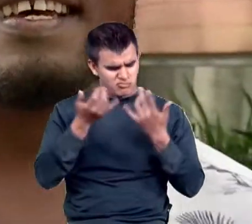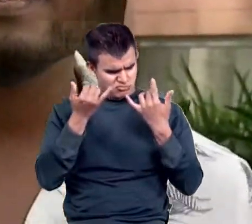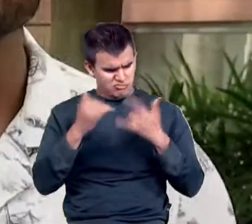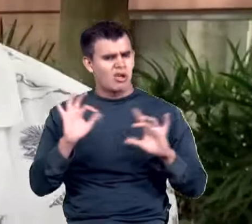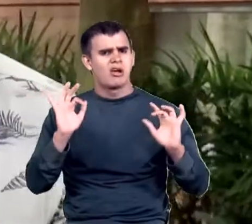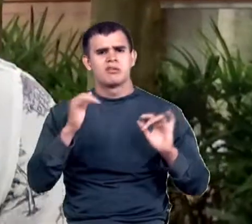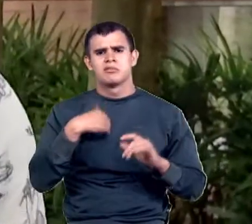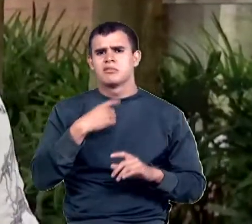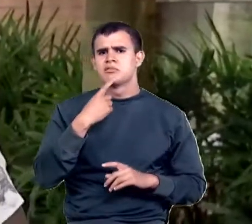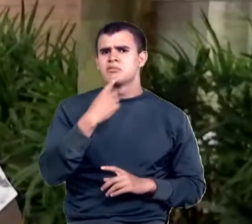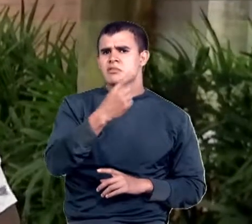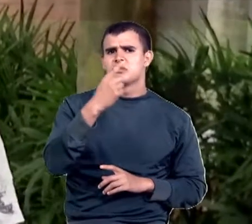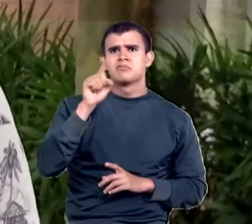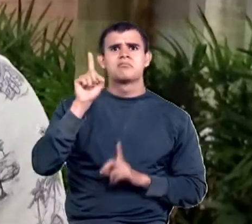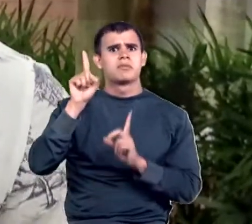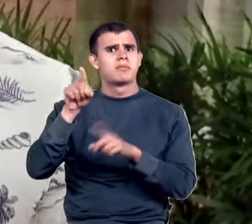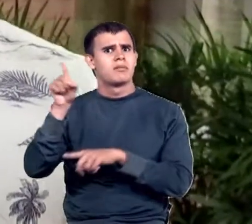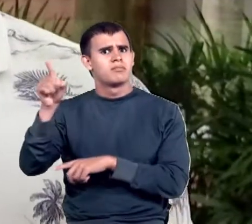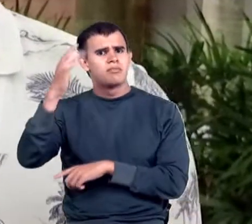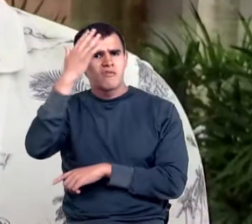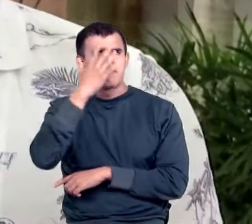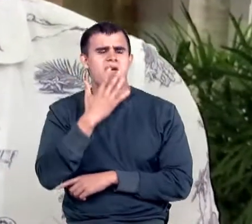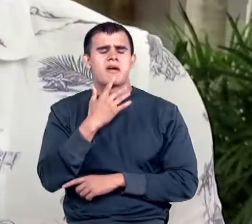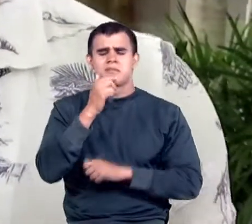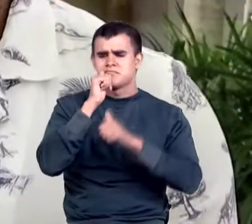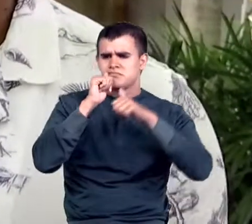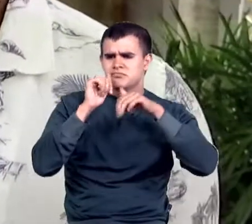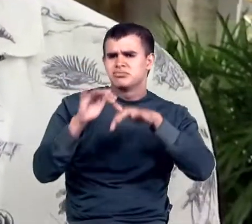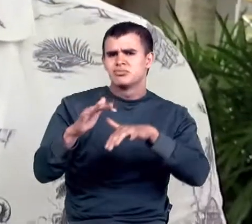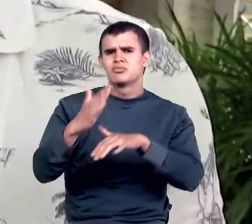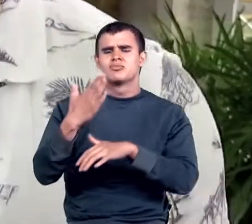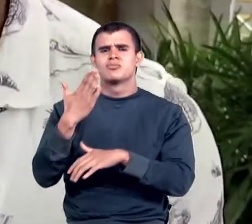que decir y se dijo. Y hasta por